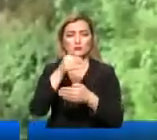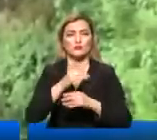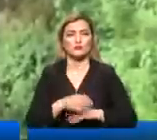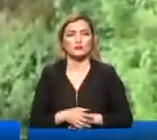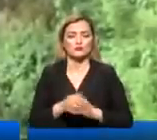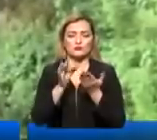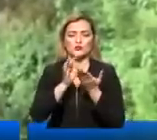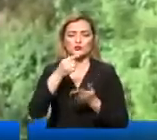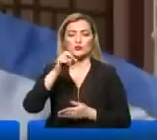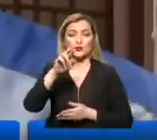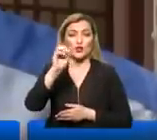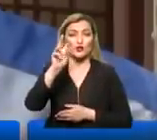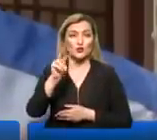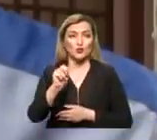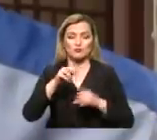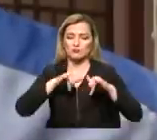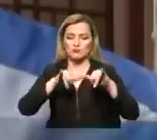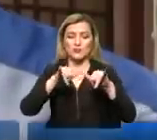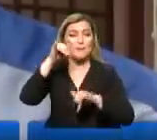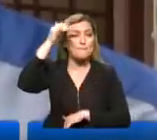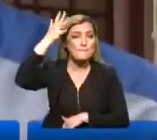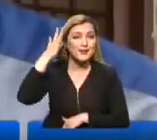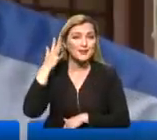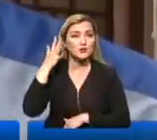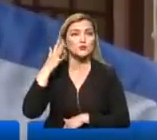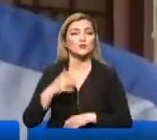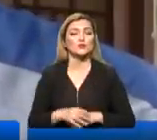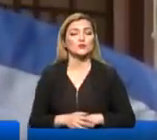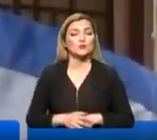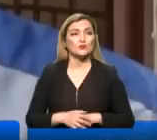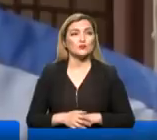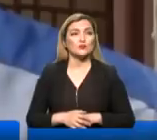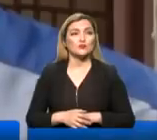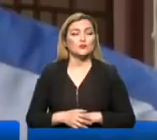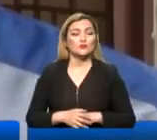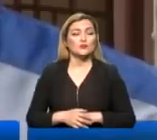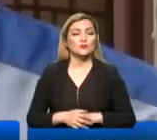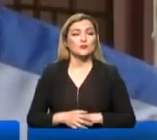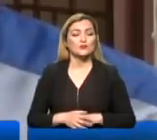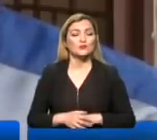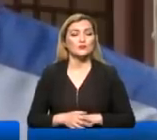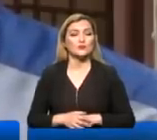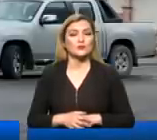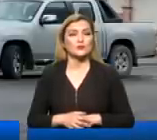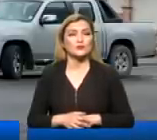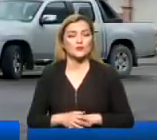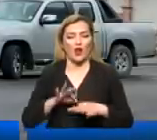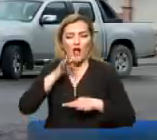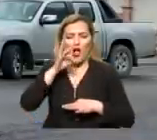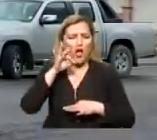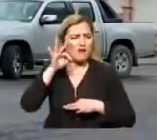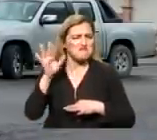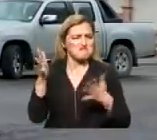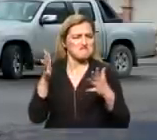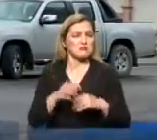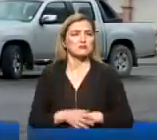cantón Girón se va a mantener con el semáforo en amarillo en razón de que no se han incrementado los casos. Uno de los